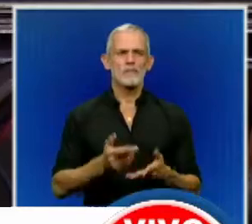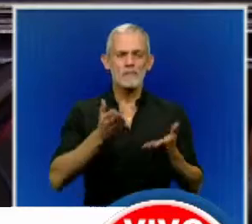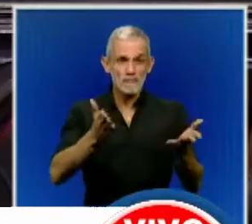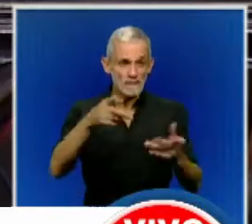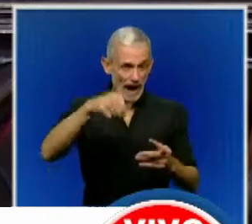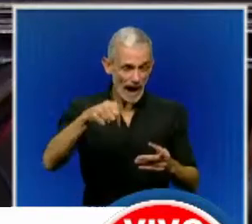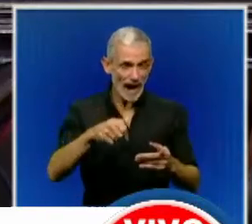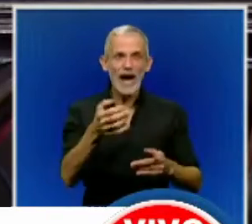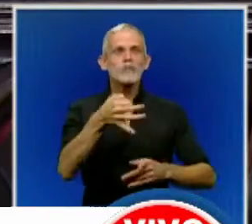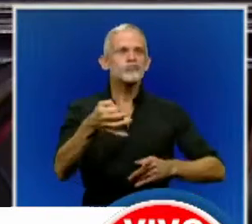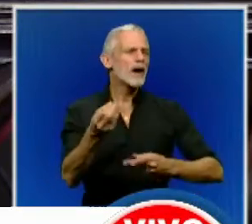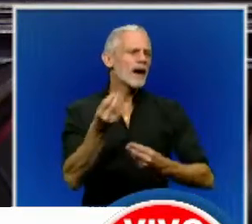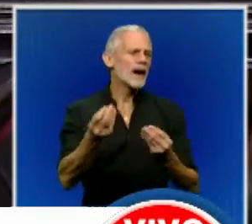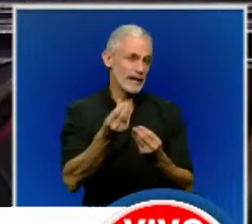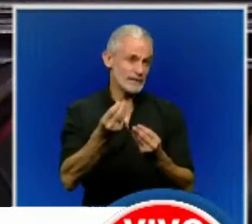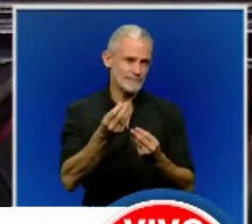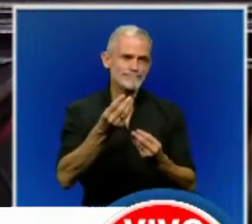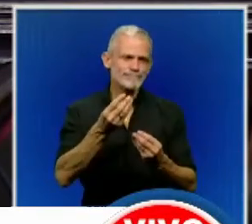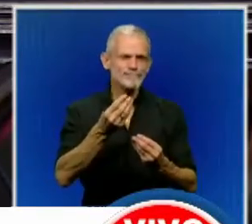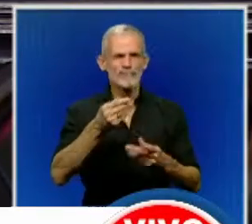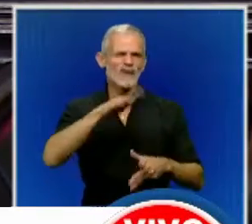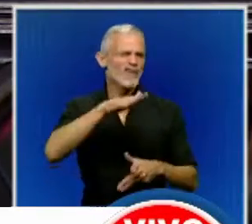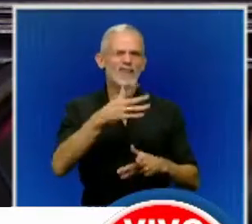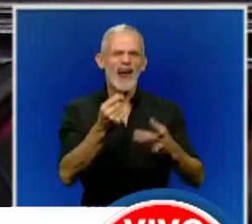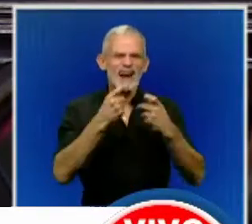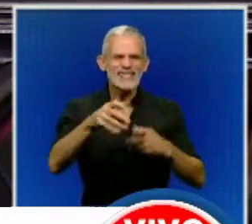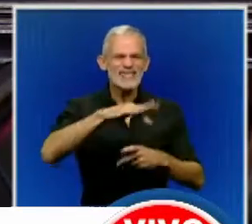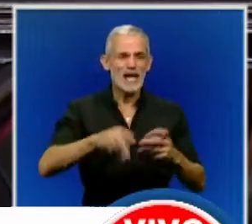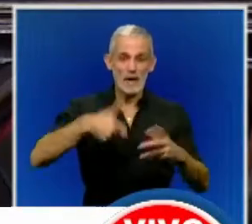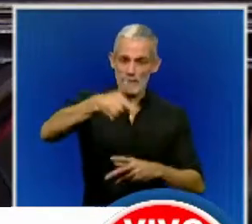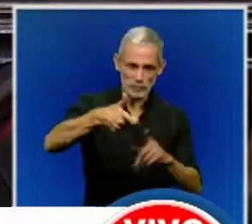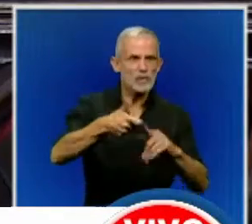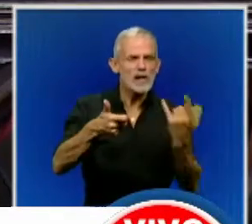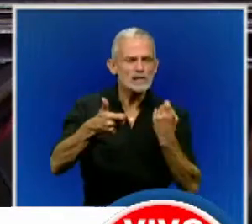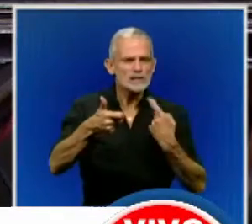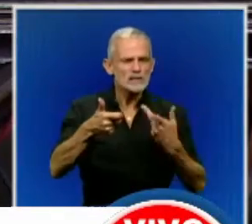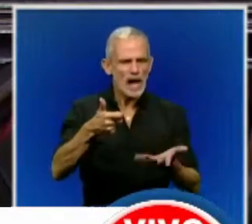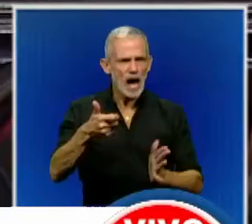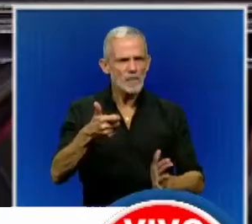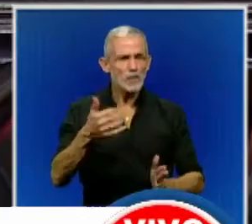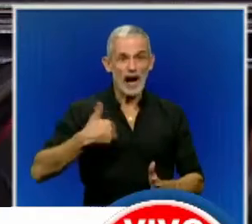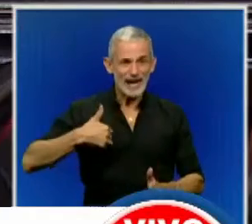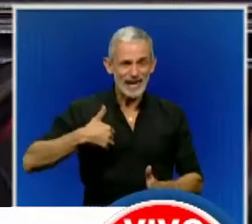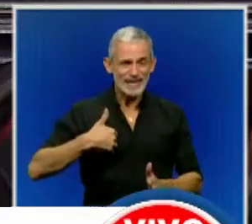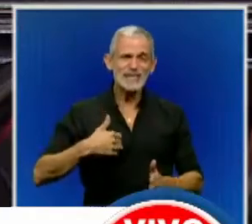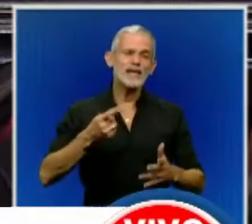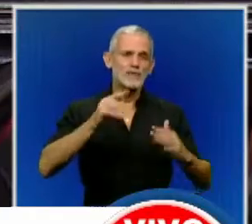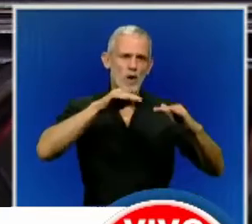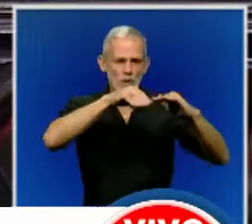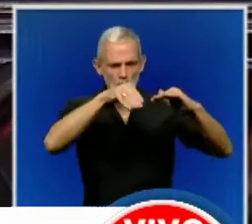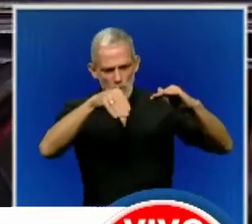lo cierto es que se subestima la necesidad de la inversión. Lo cierto es que la Argentina tiene una